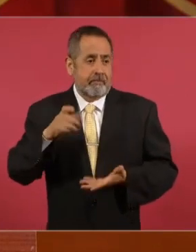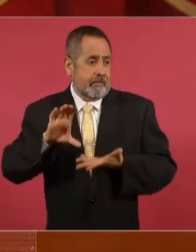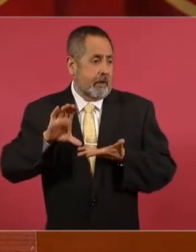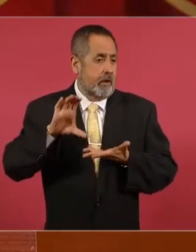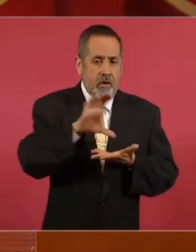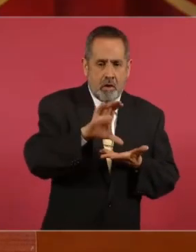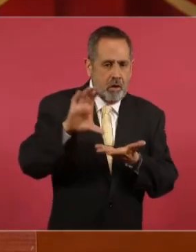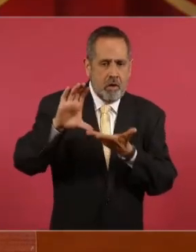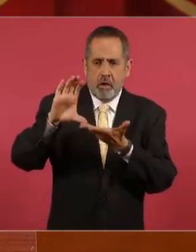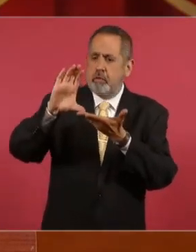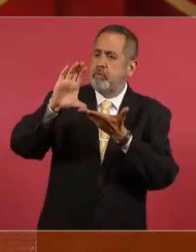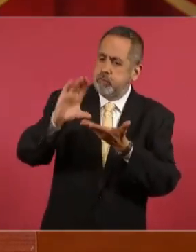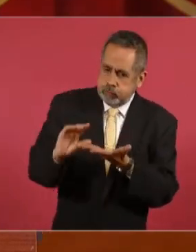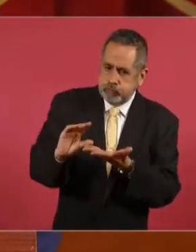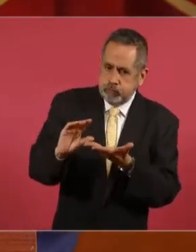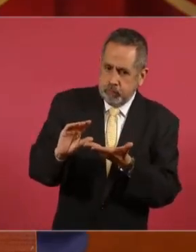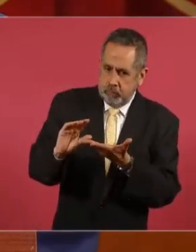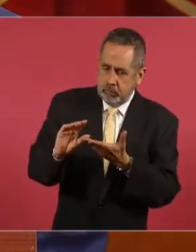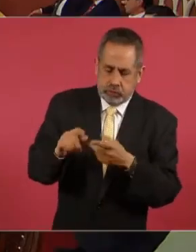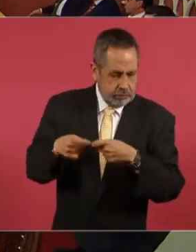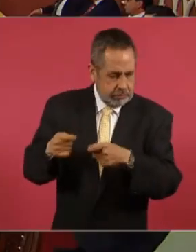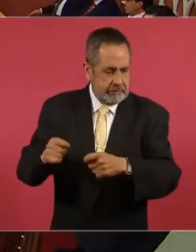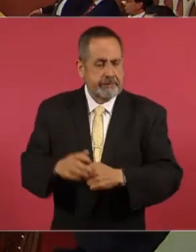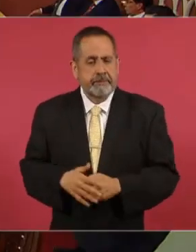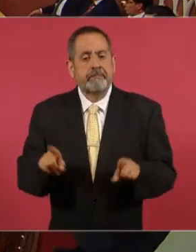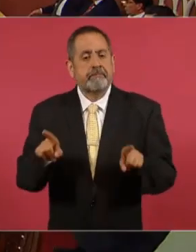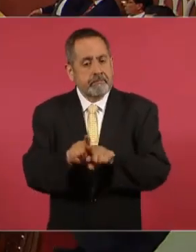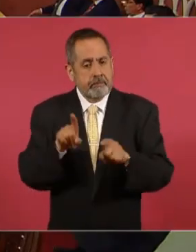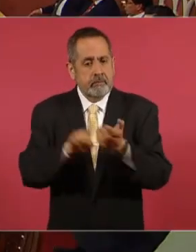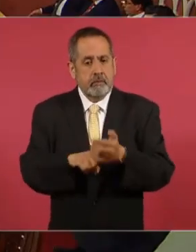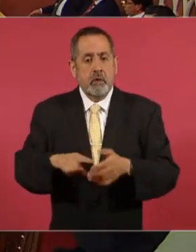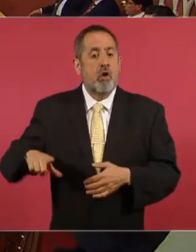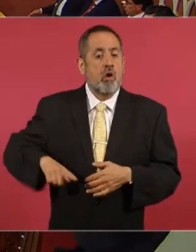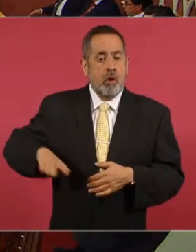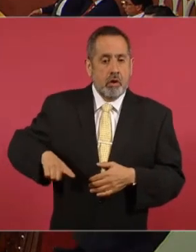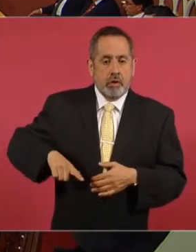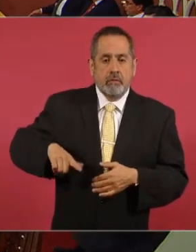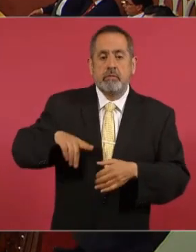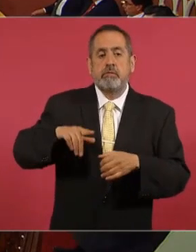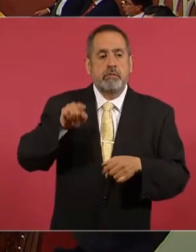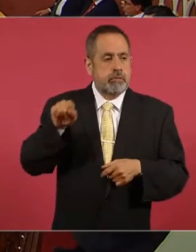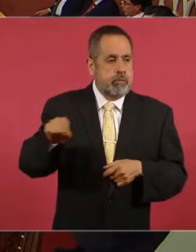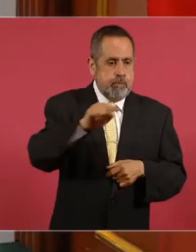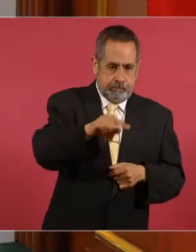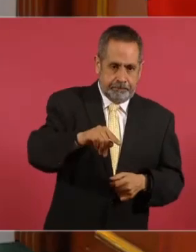la disminución del número de regidores en gobiernos municipales,